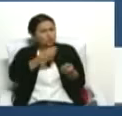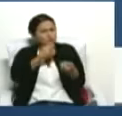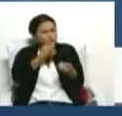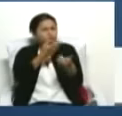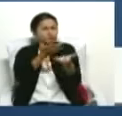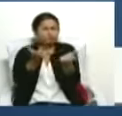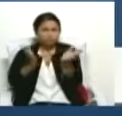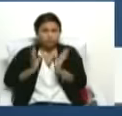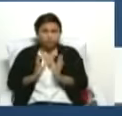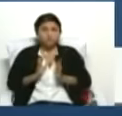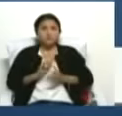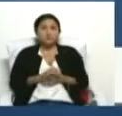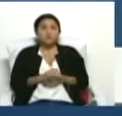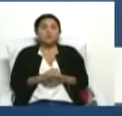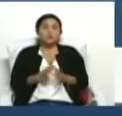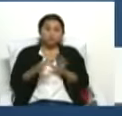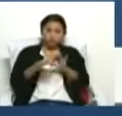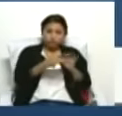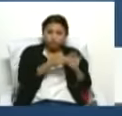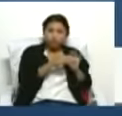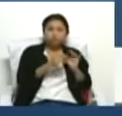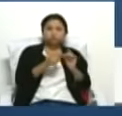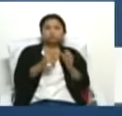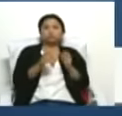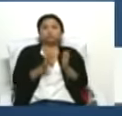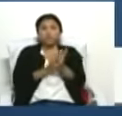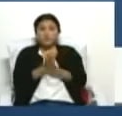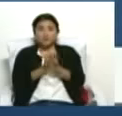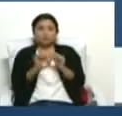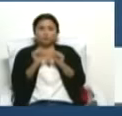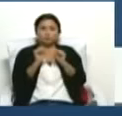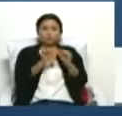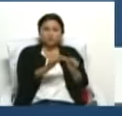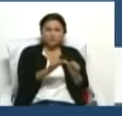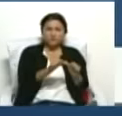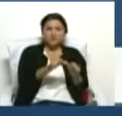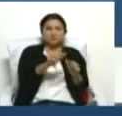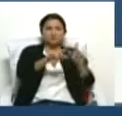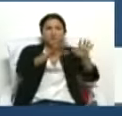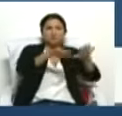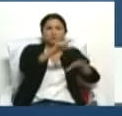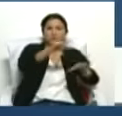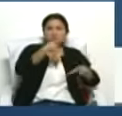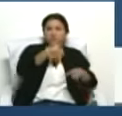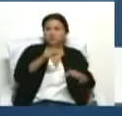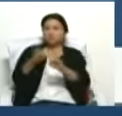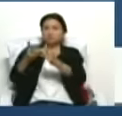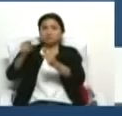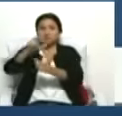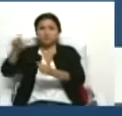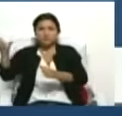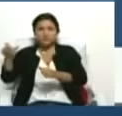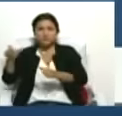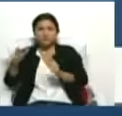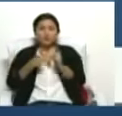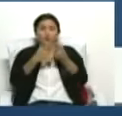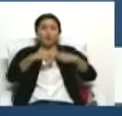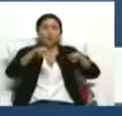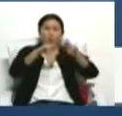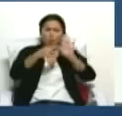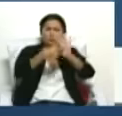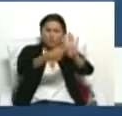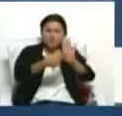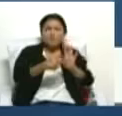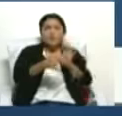hemos denominado conspiración continuada, convertir eso en una desaparición forzada. Según Naciones Unidas, se considera desaparición